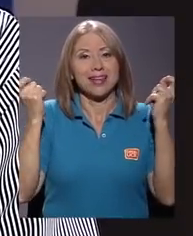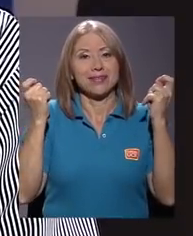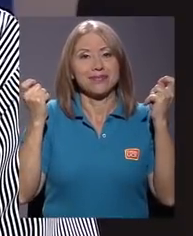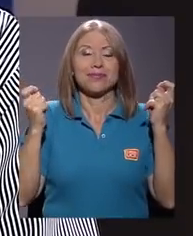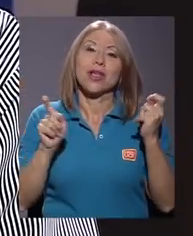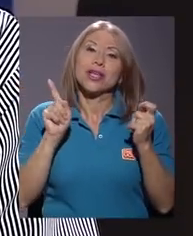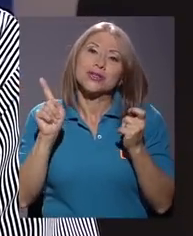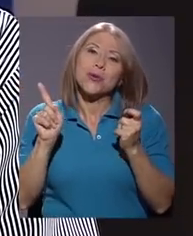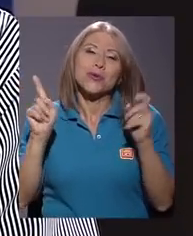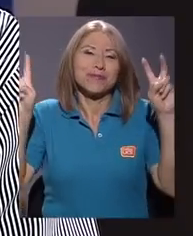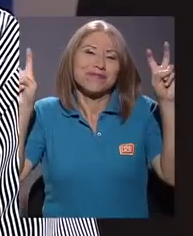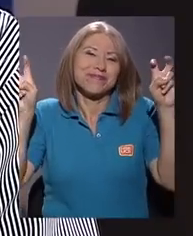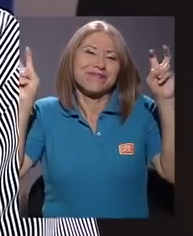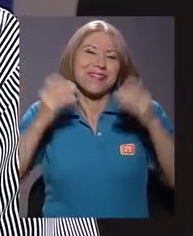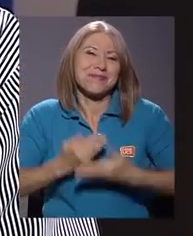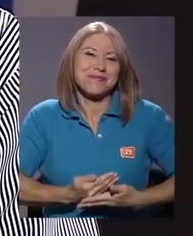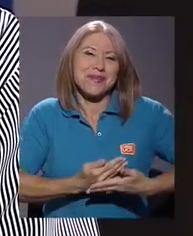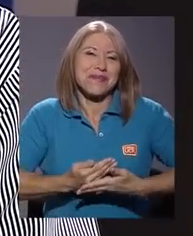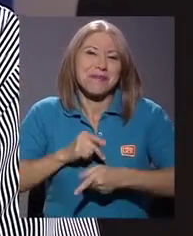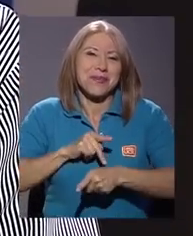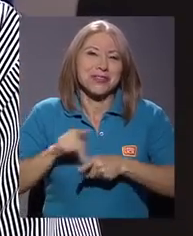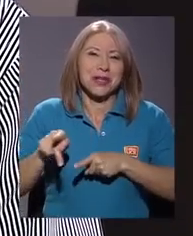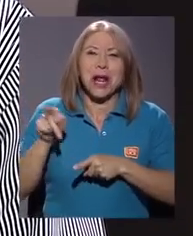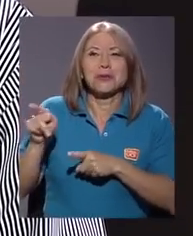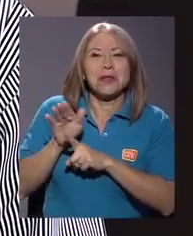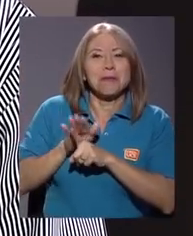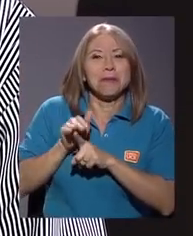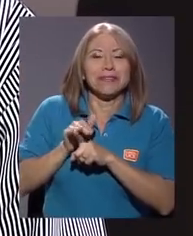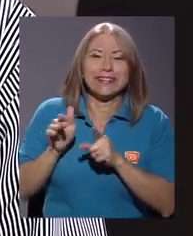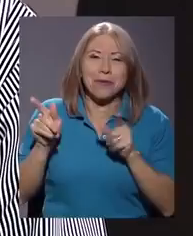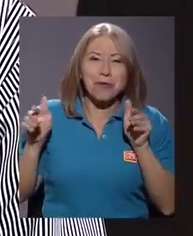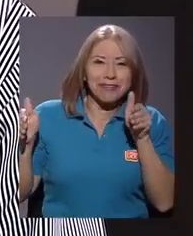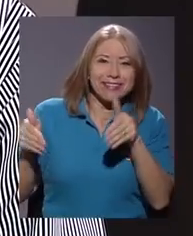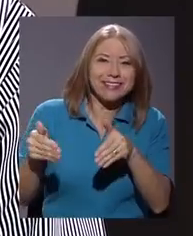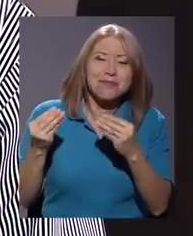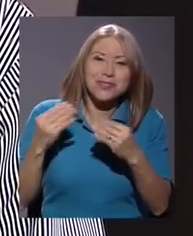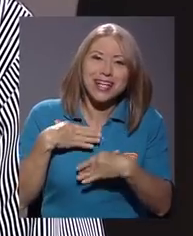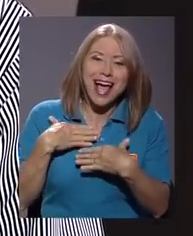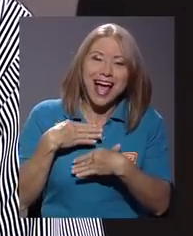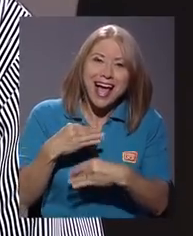eh consentidos bebés profesionales sí e